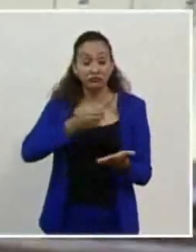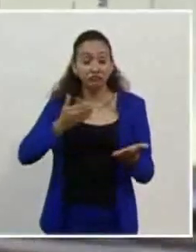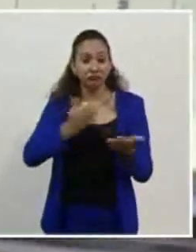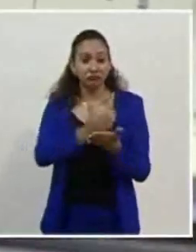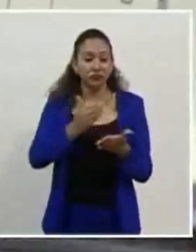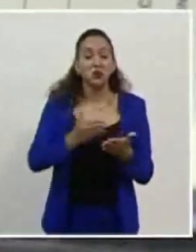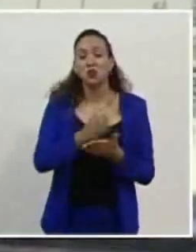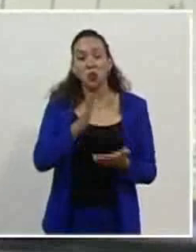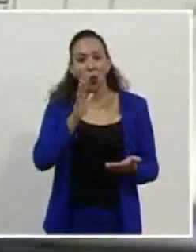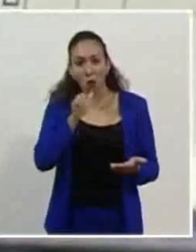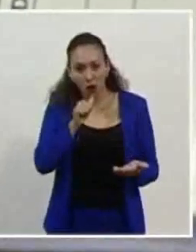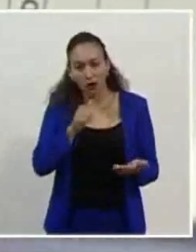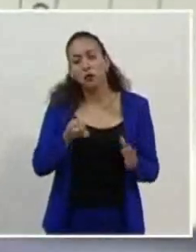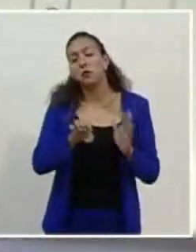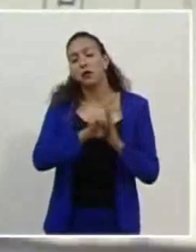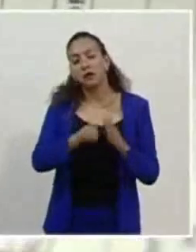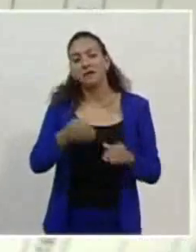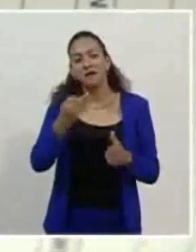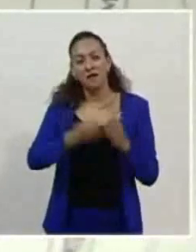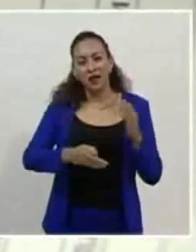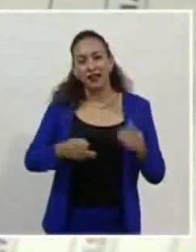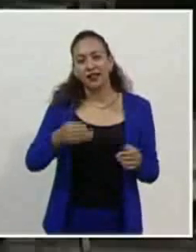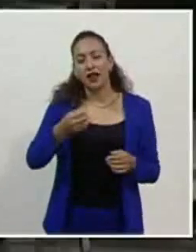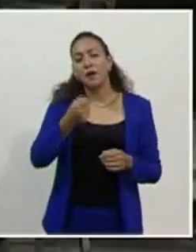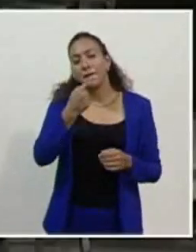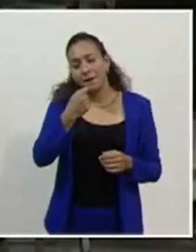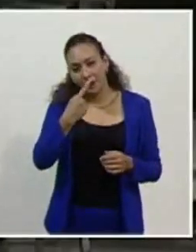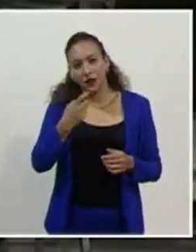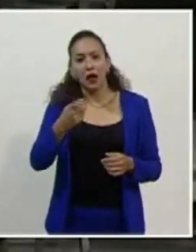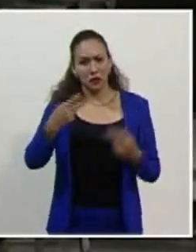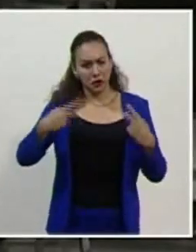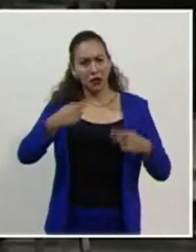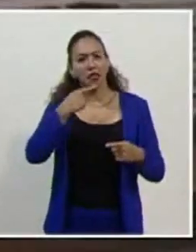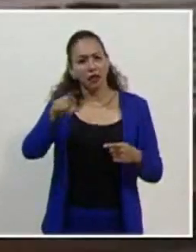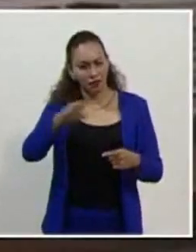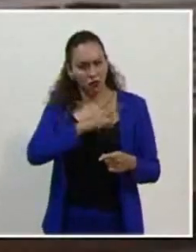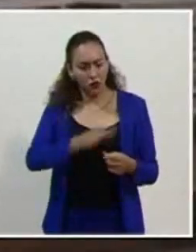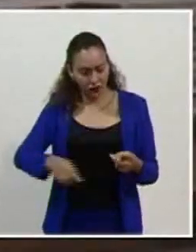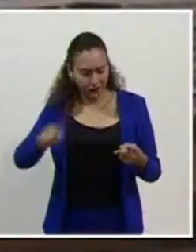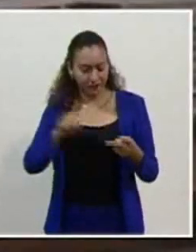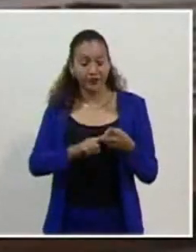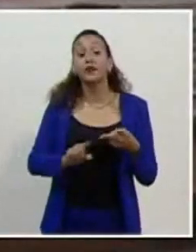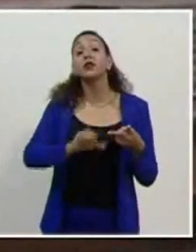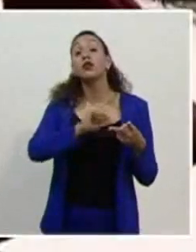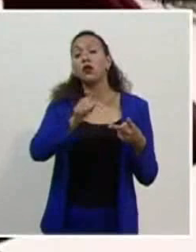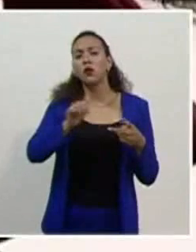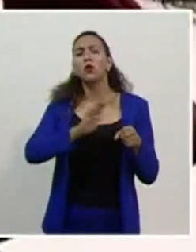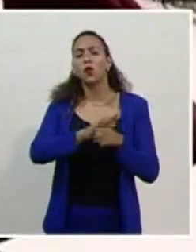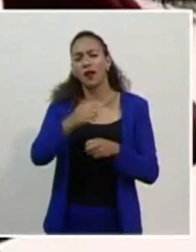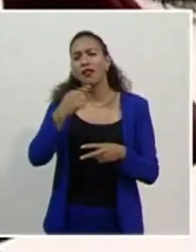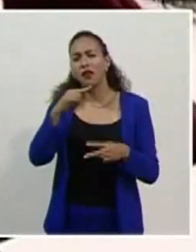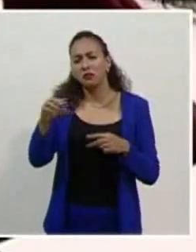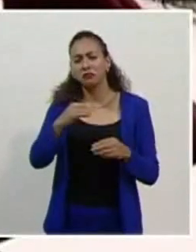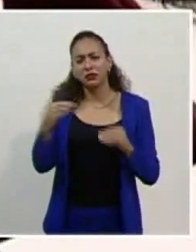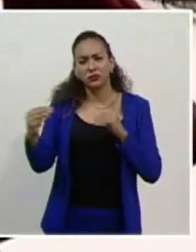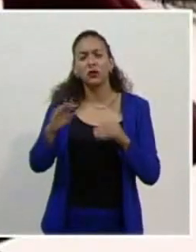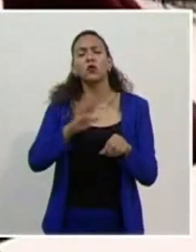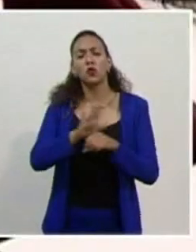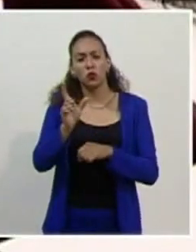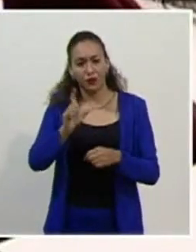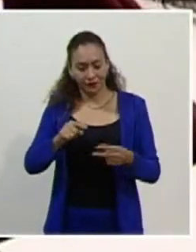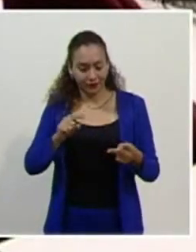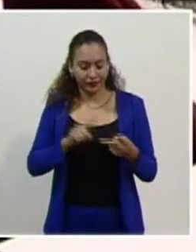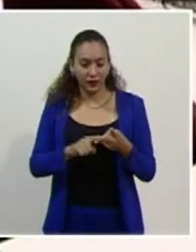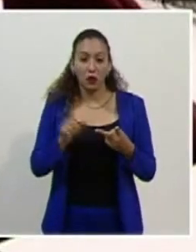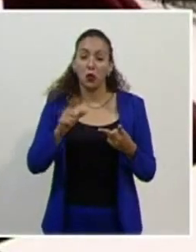la atención o los medicamentos necesarios. También está el interés legítimo, que acredita una persona que está